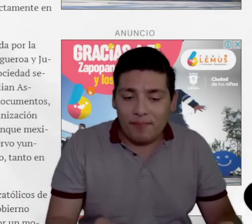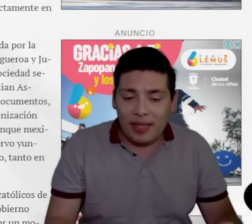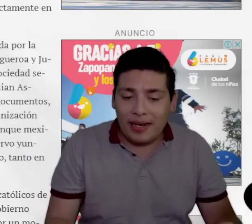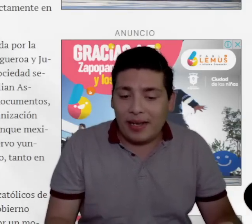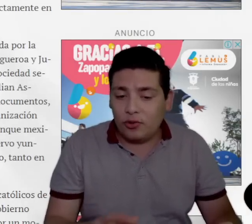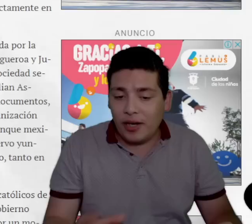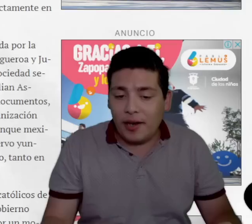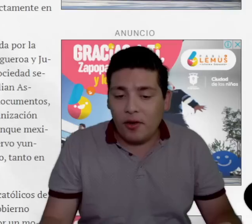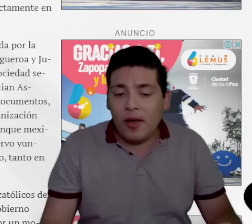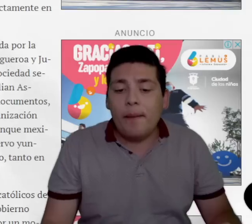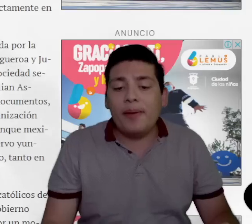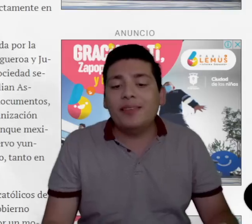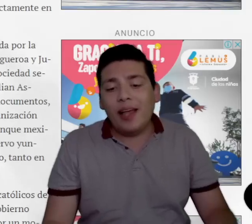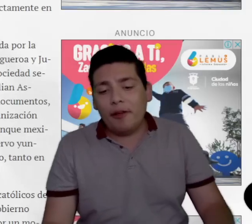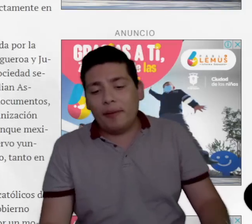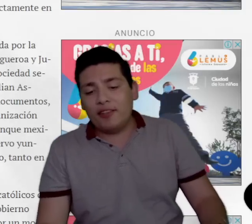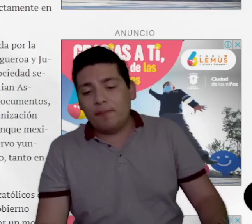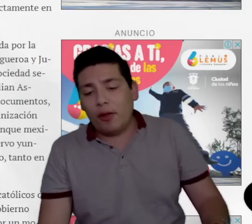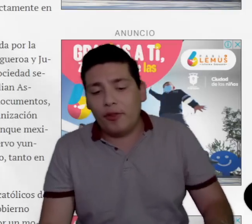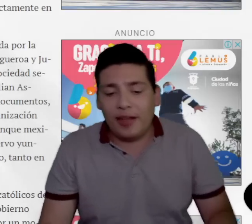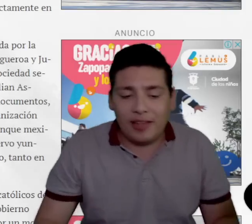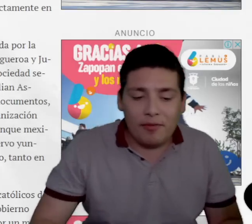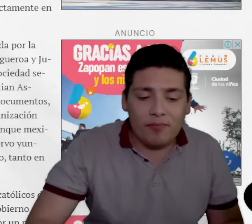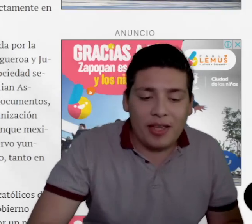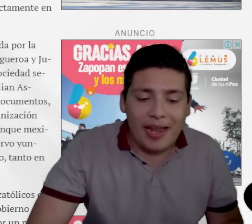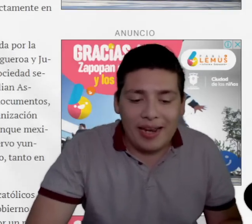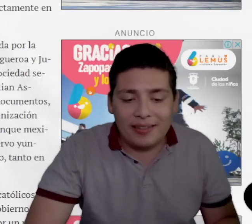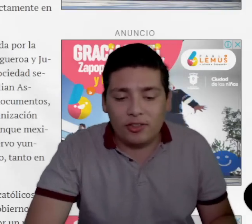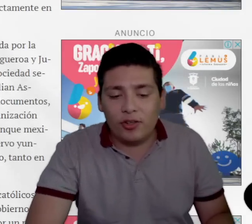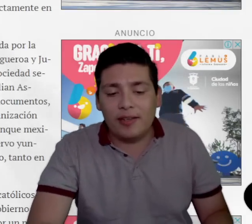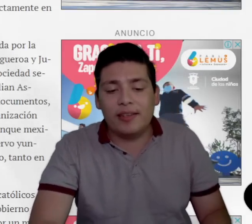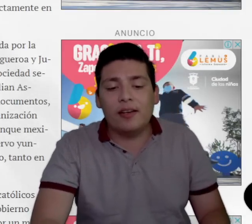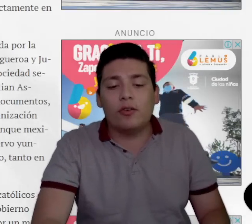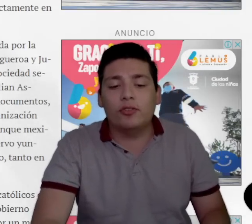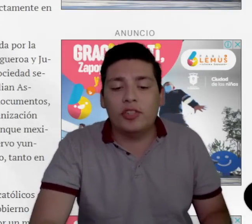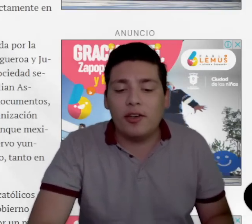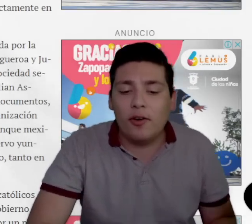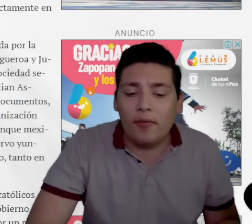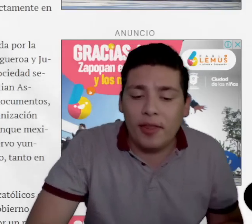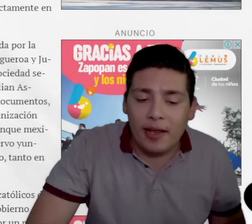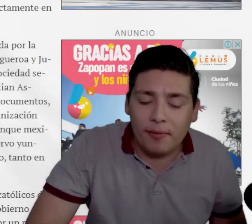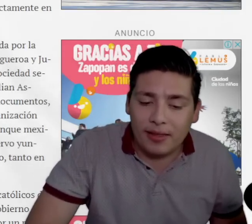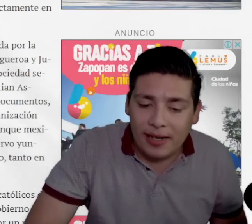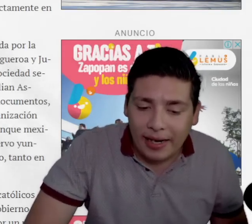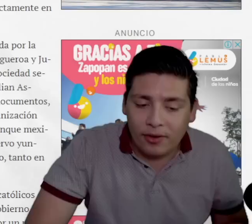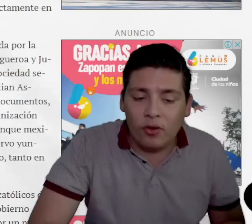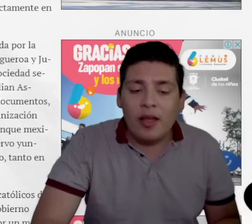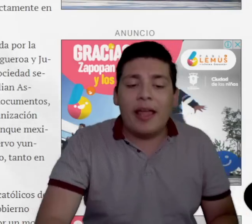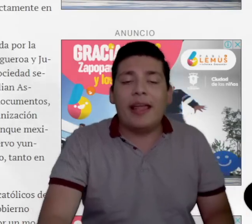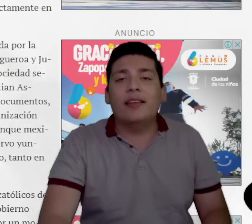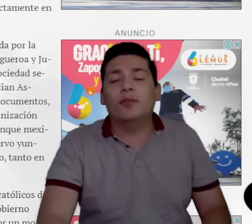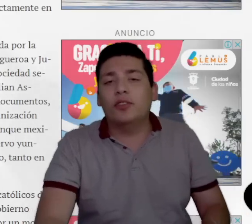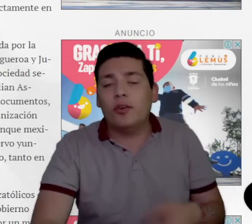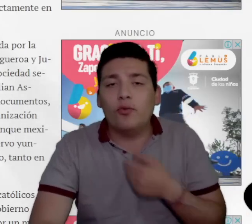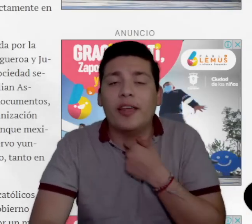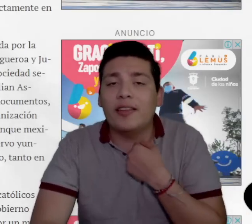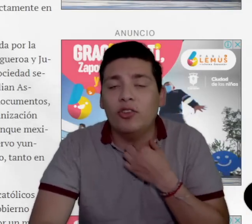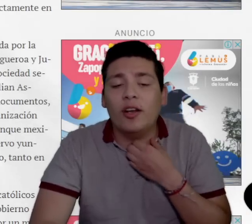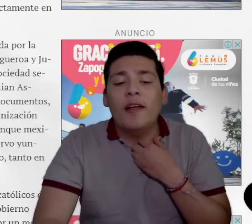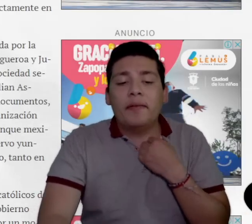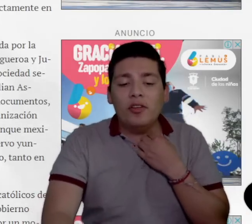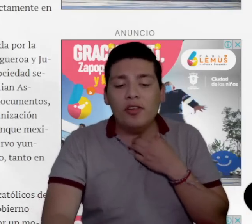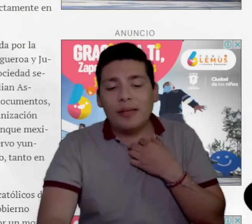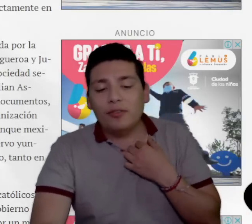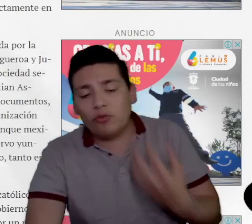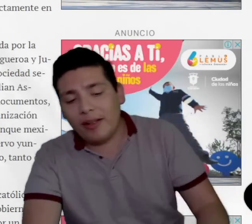recalcitrante reaccionario, pese a haber participado directamente en las sesiones del Concilio del Vaticano en su segunda